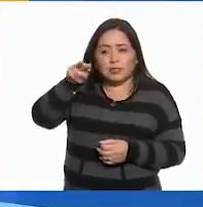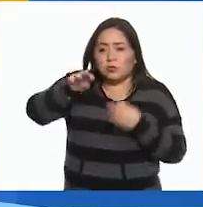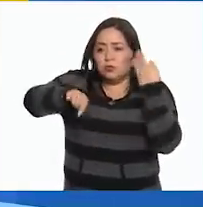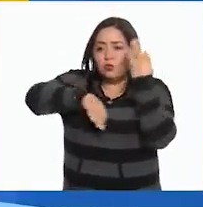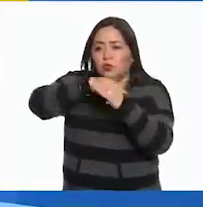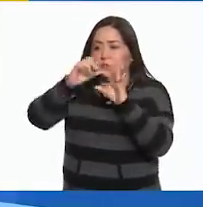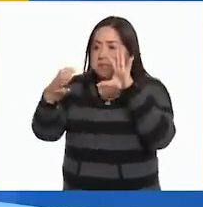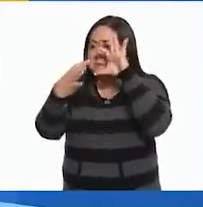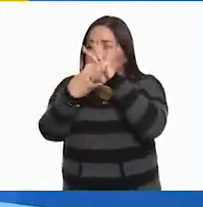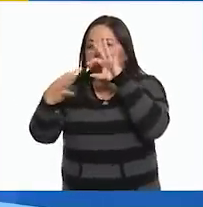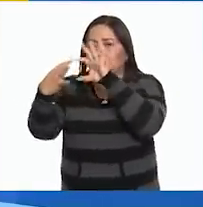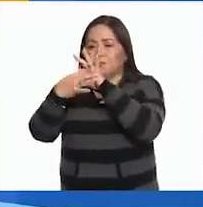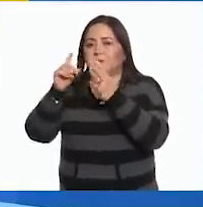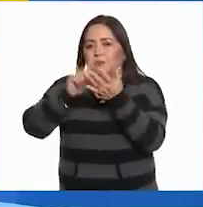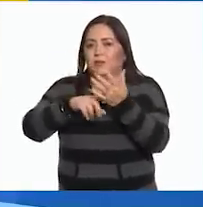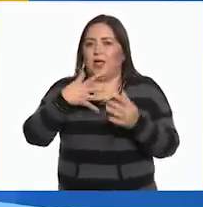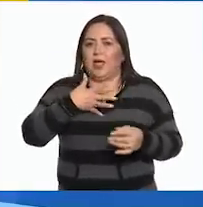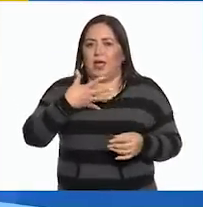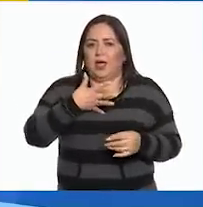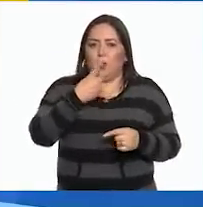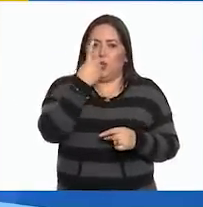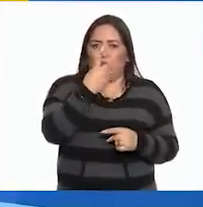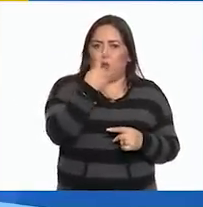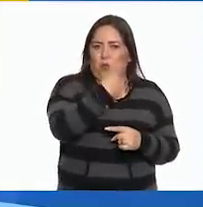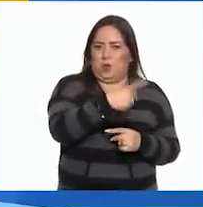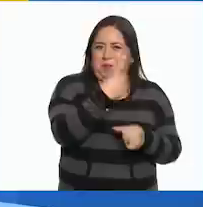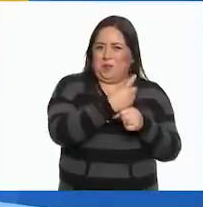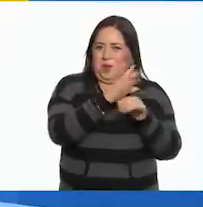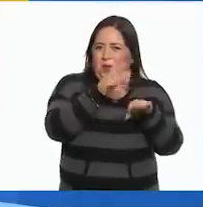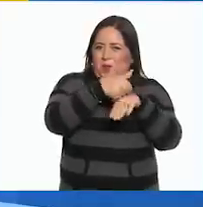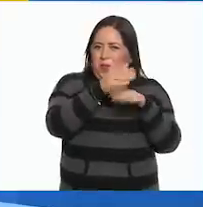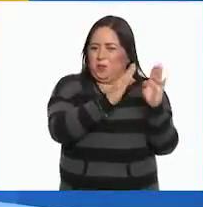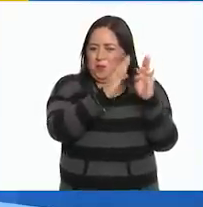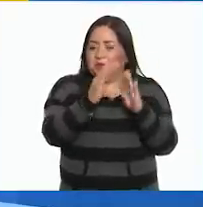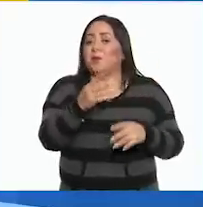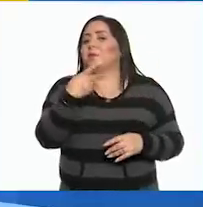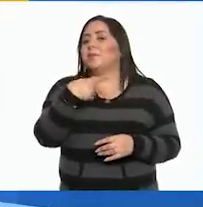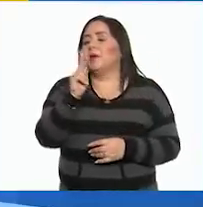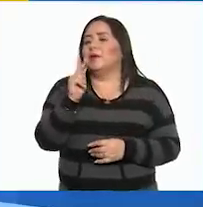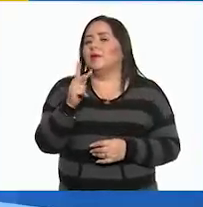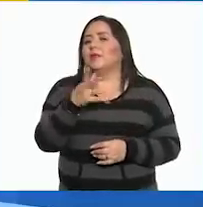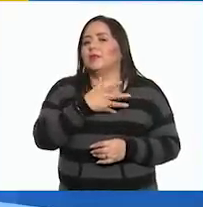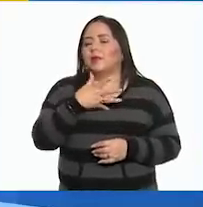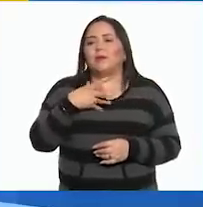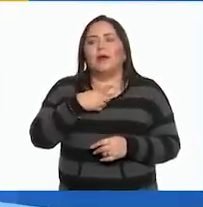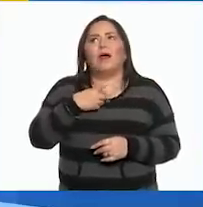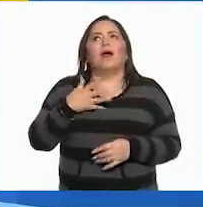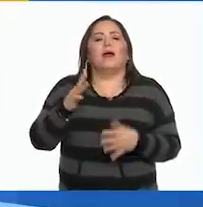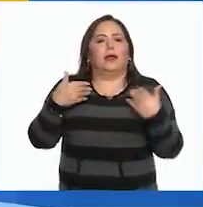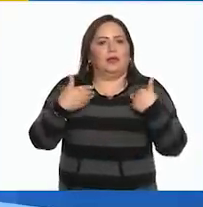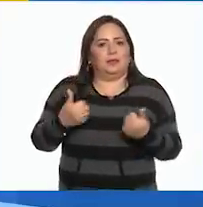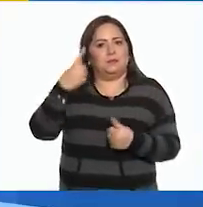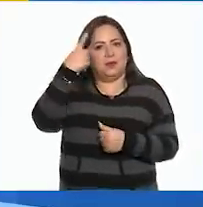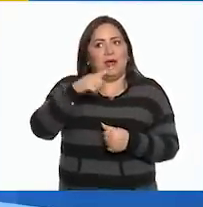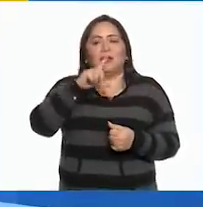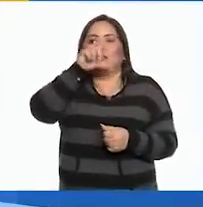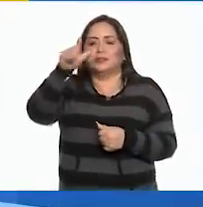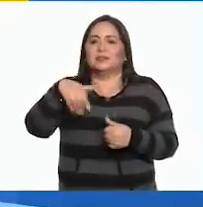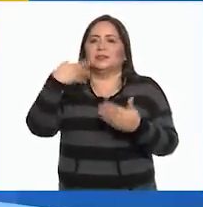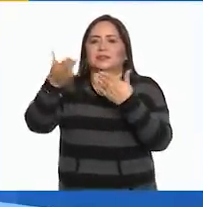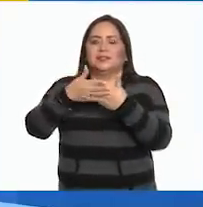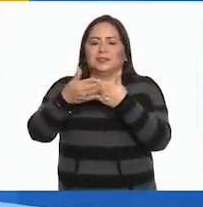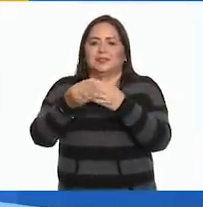y relaciones que hay entre los términos de una sucesión, ¿verdad? Lo tendremos en cuenta entonces para aplicarlo también